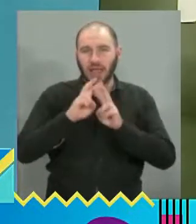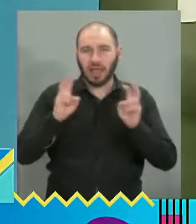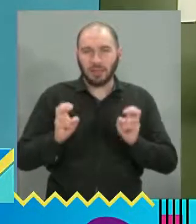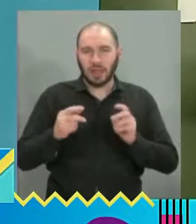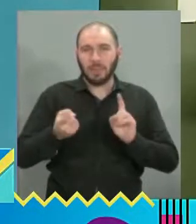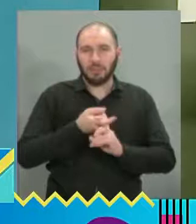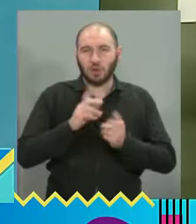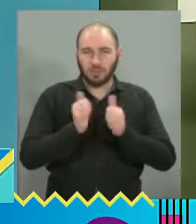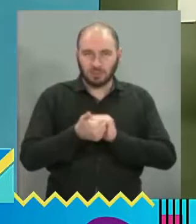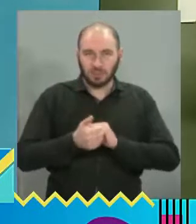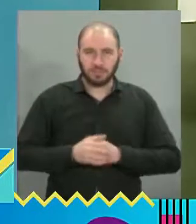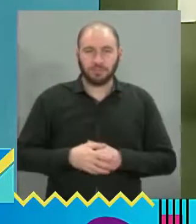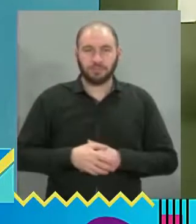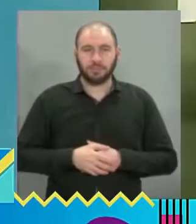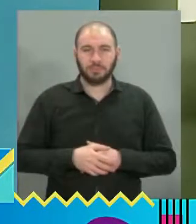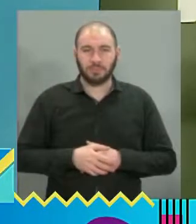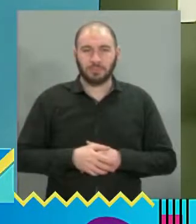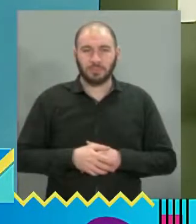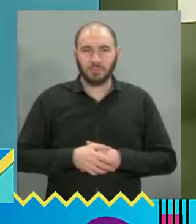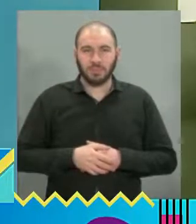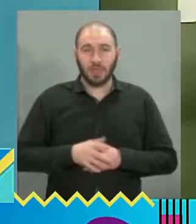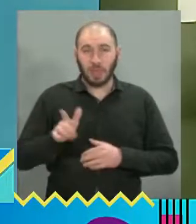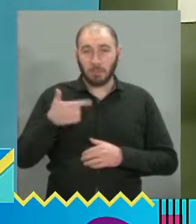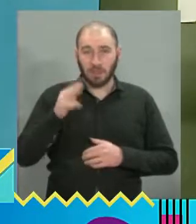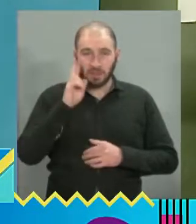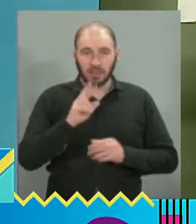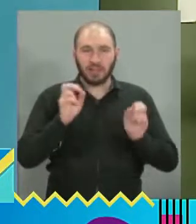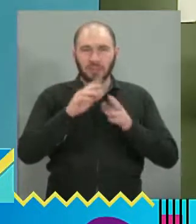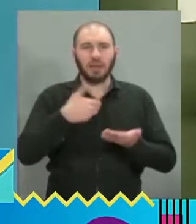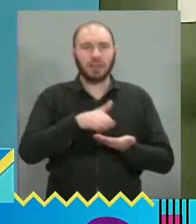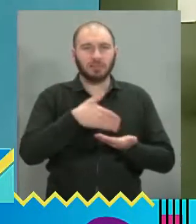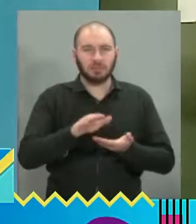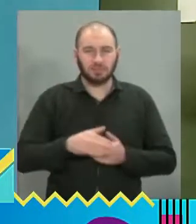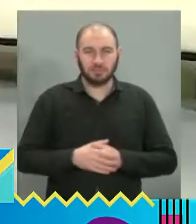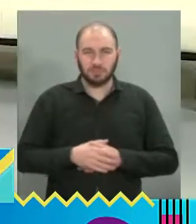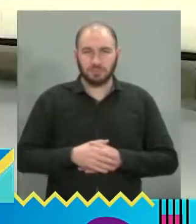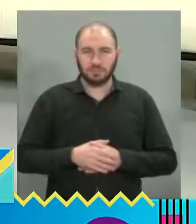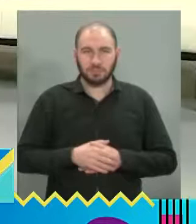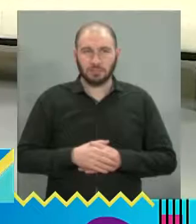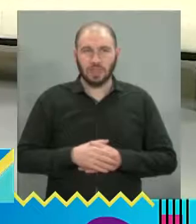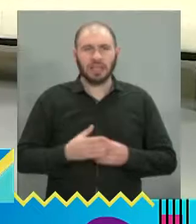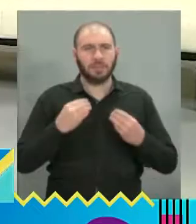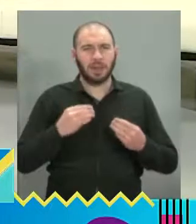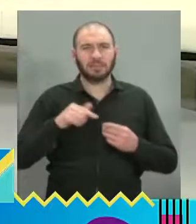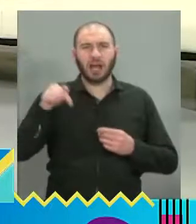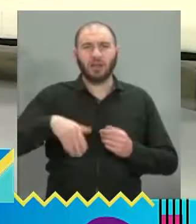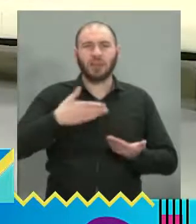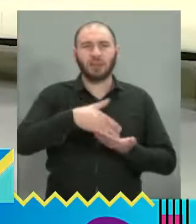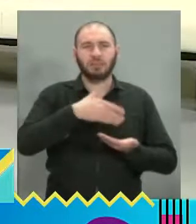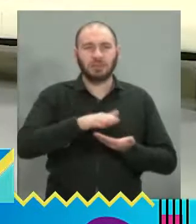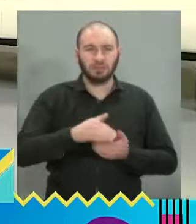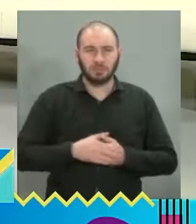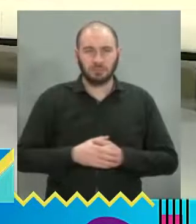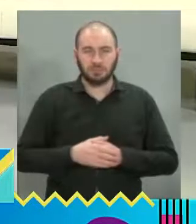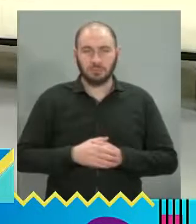al matrimonio igualitario. En el clip estábamos viendo el tema de discriminación. ¿Qué pasa hoy con la